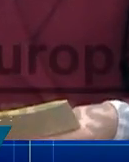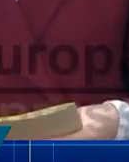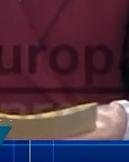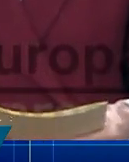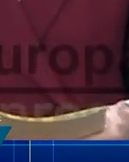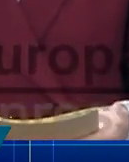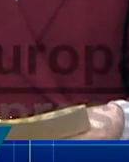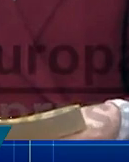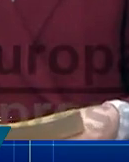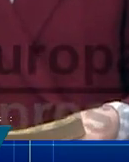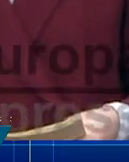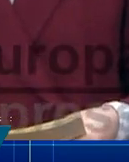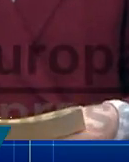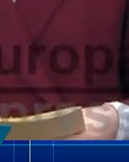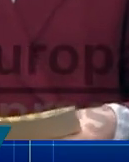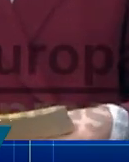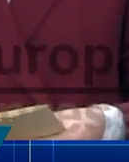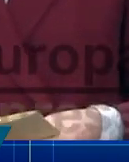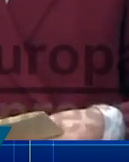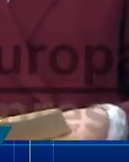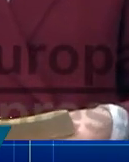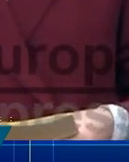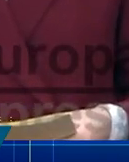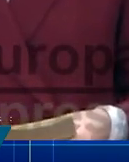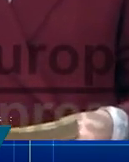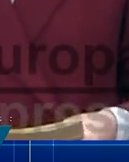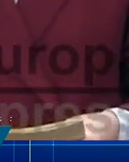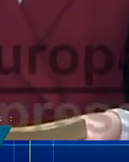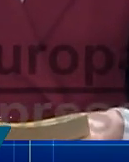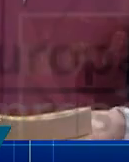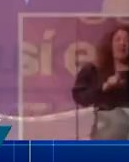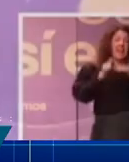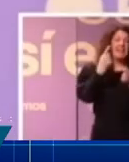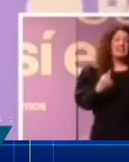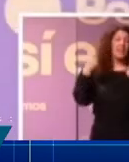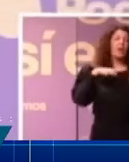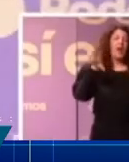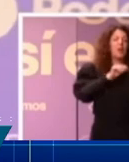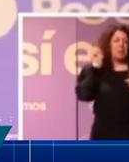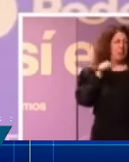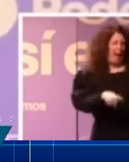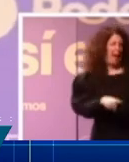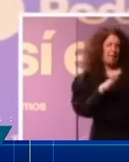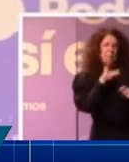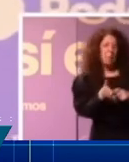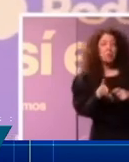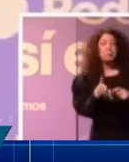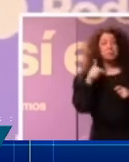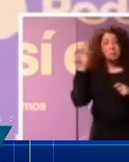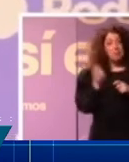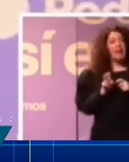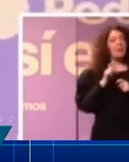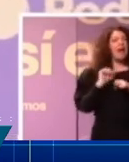disfrutar, en su primer día de libertad, ya violó también a otra chica. Es un enfermo mental y estoy segura que